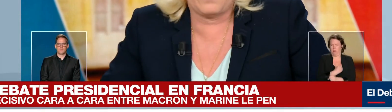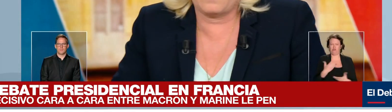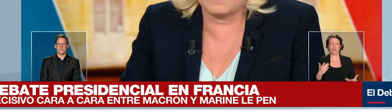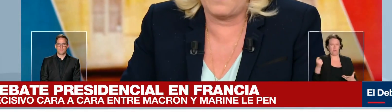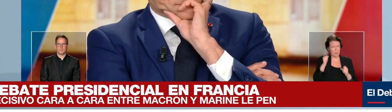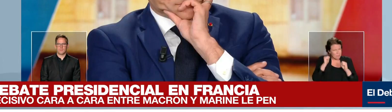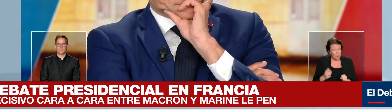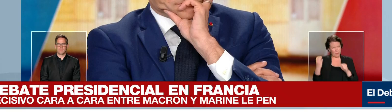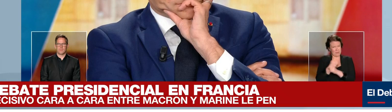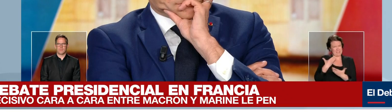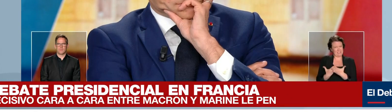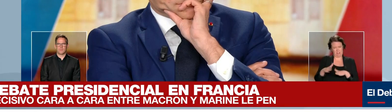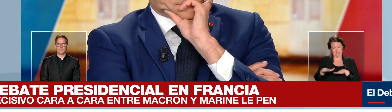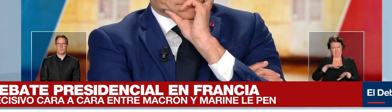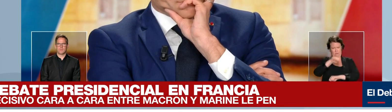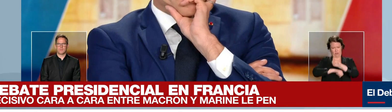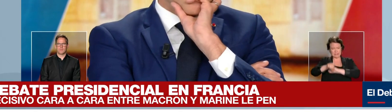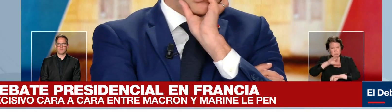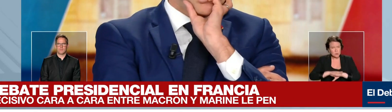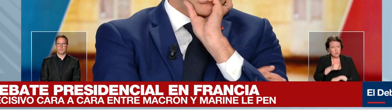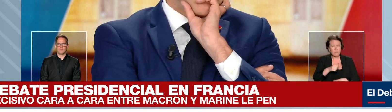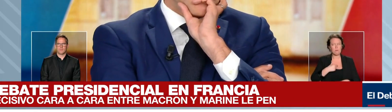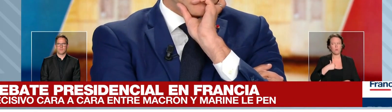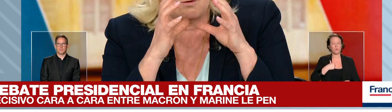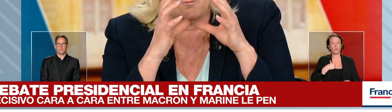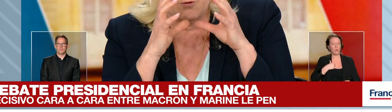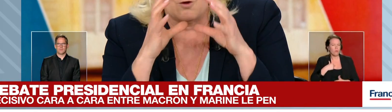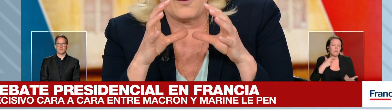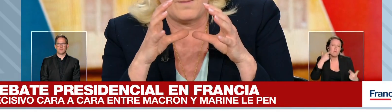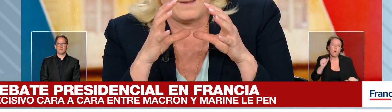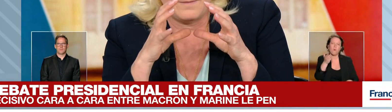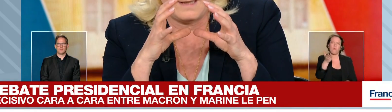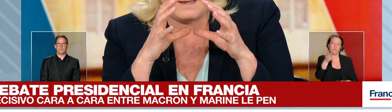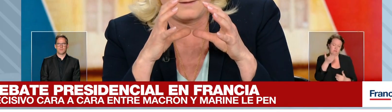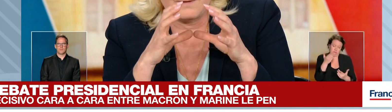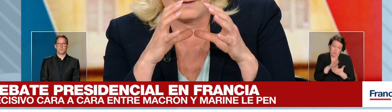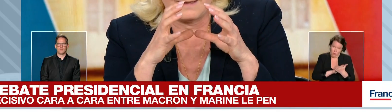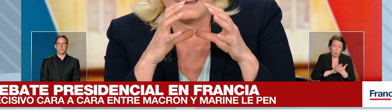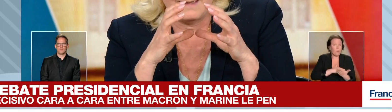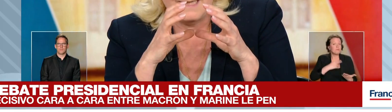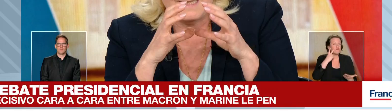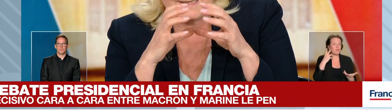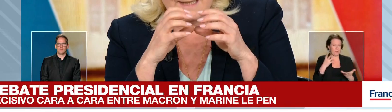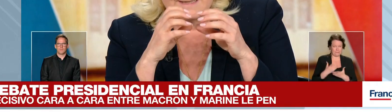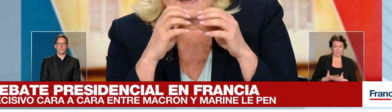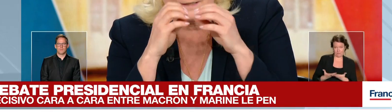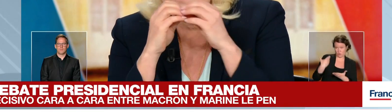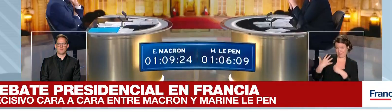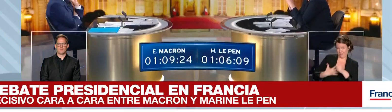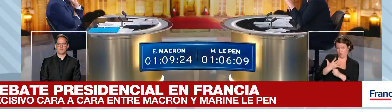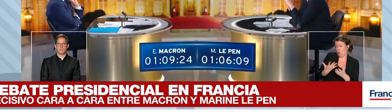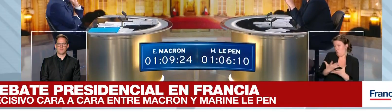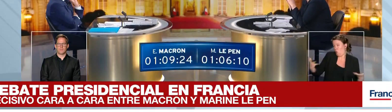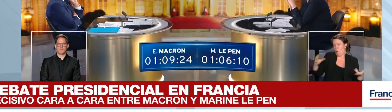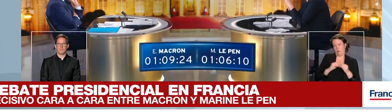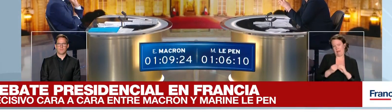podido perfectamente hacerla adoptar, pero usted decidió no hacerlo. Yo creo que el problema mayor después de